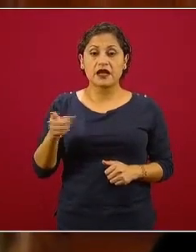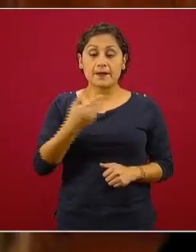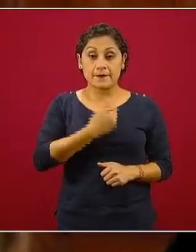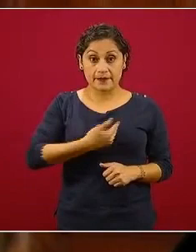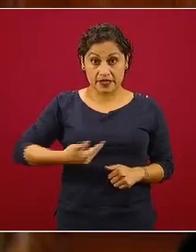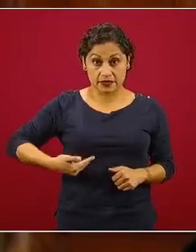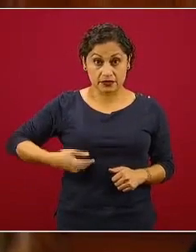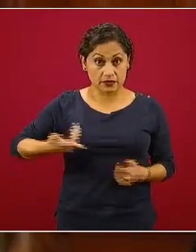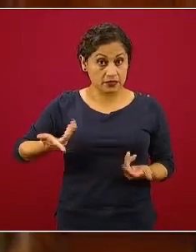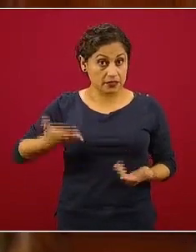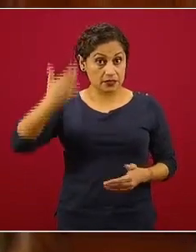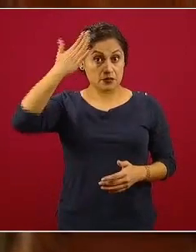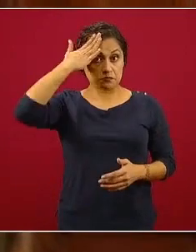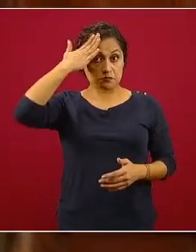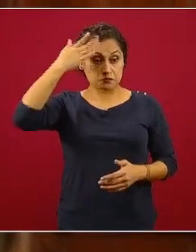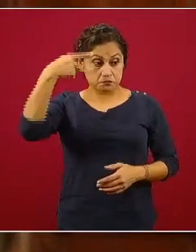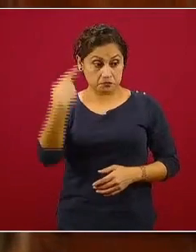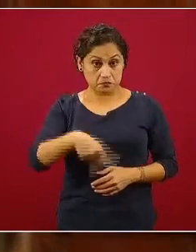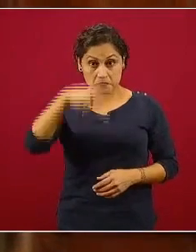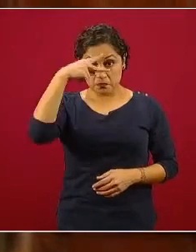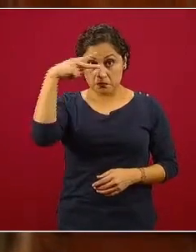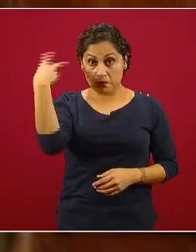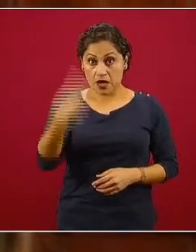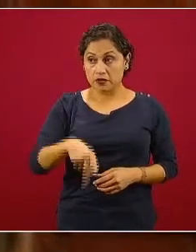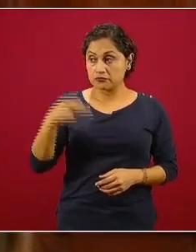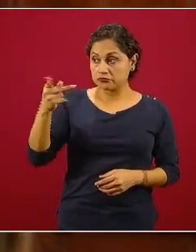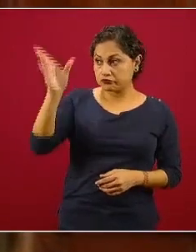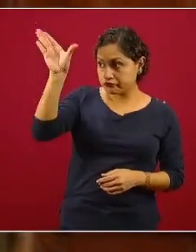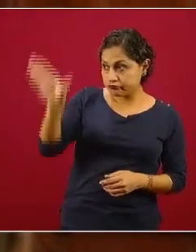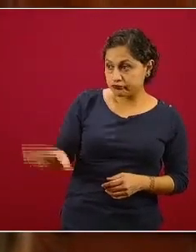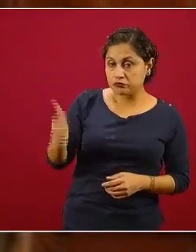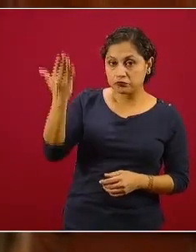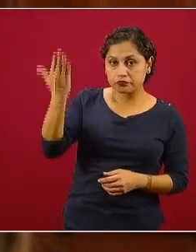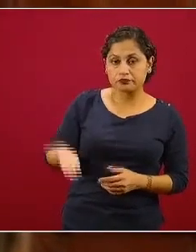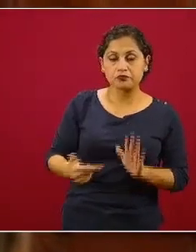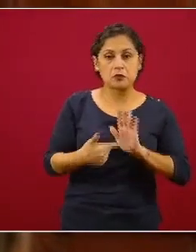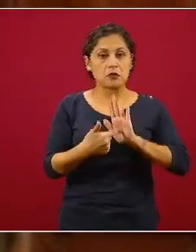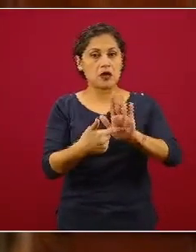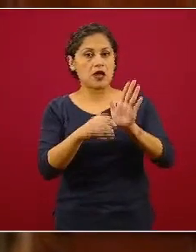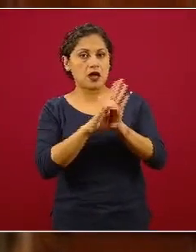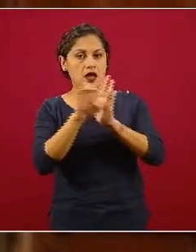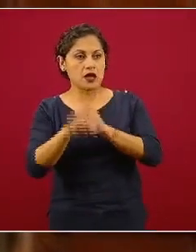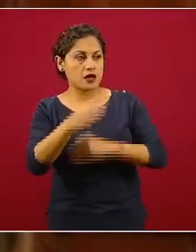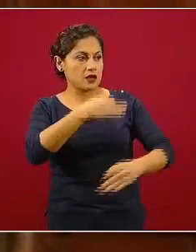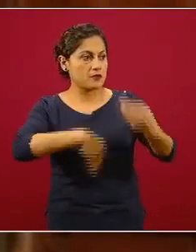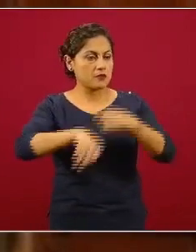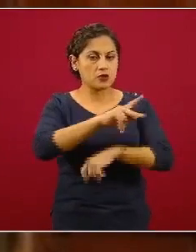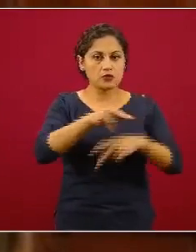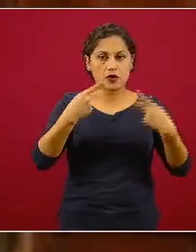la cabeza de este país y el ejemplo para todos los mexicanos. Entonces, si él sale,